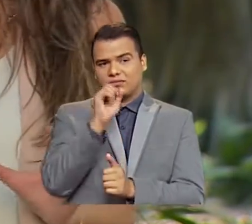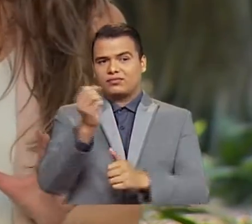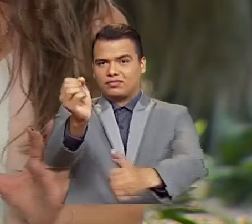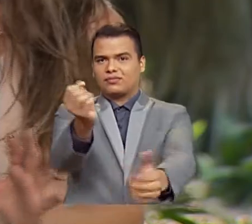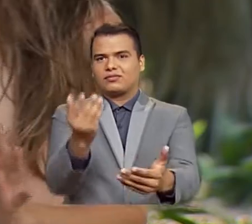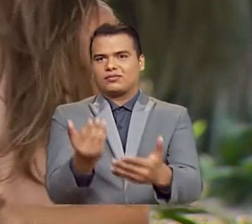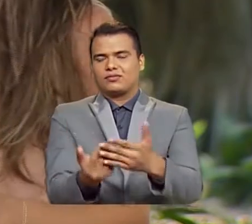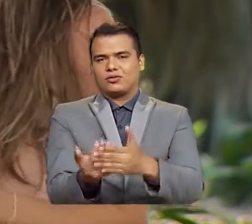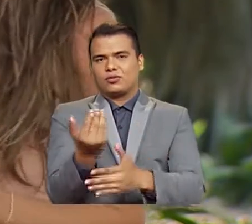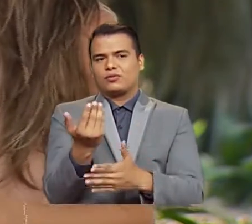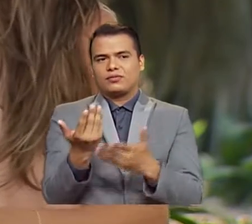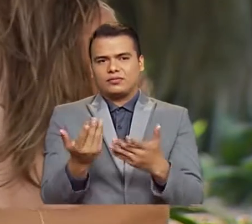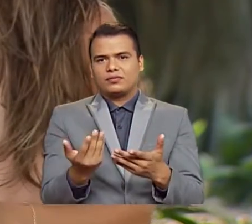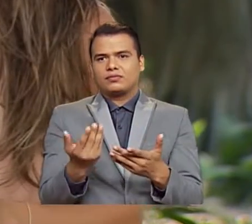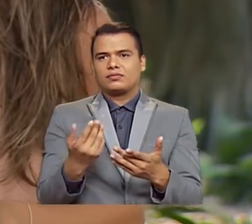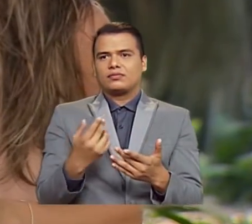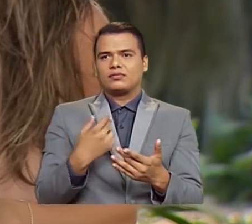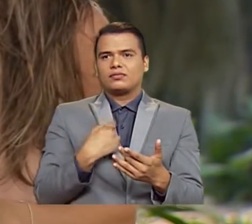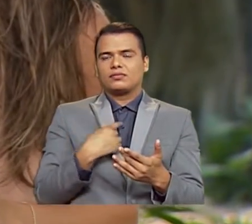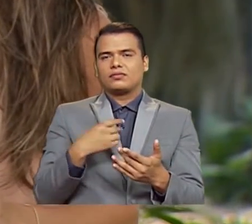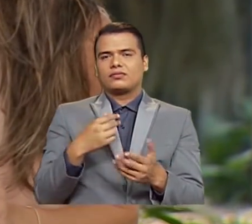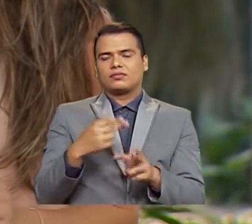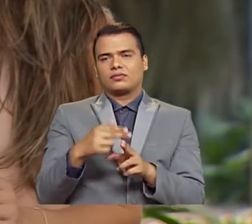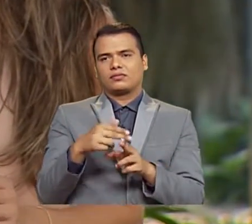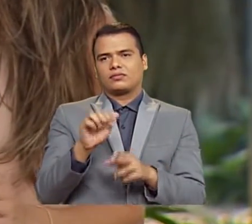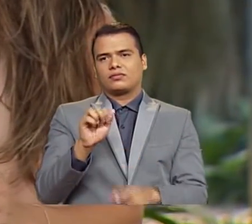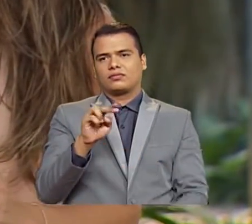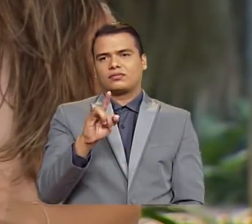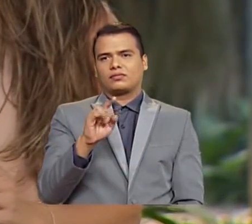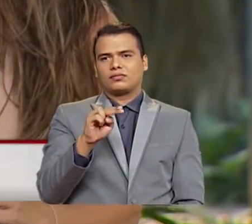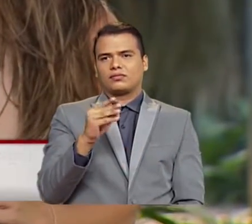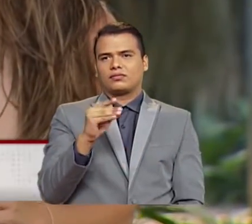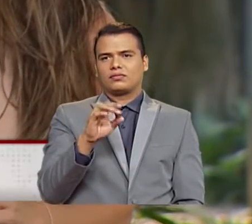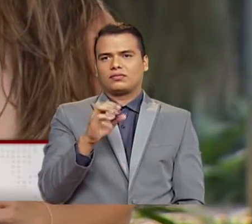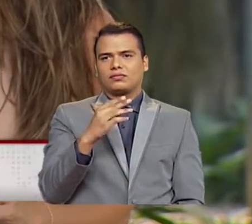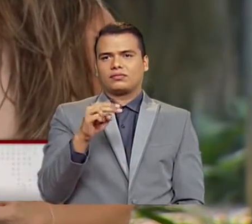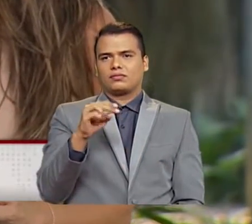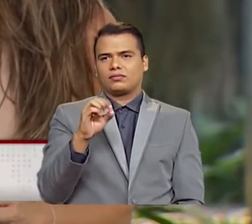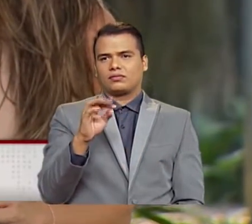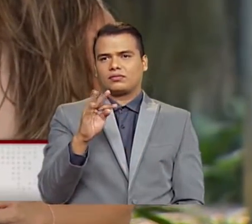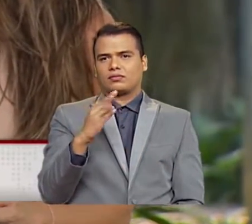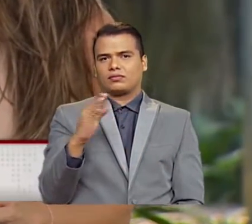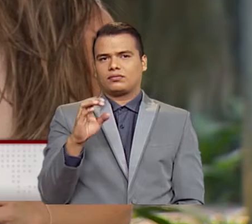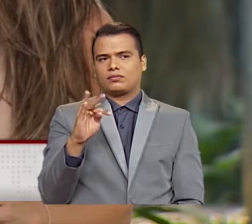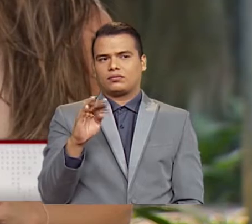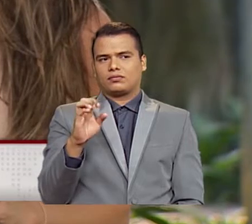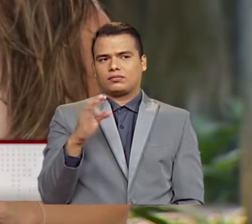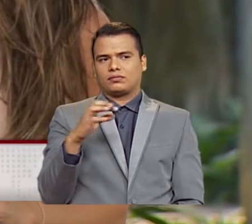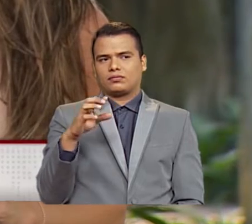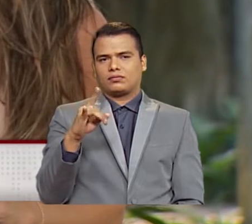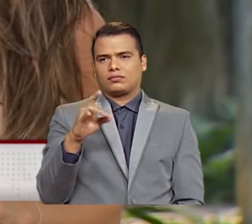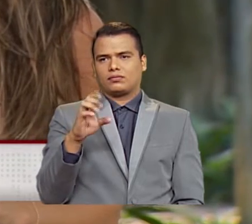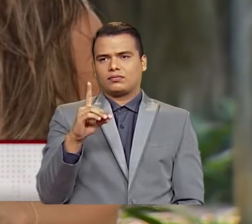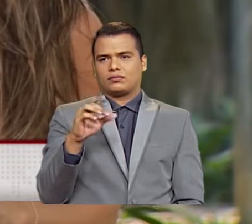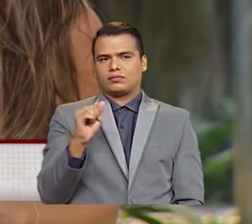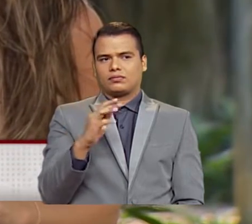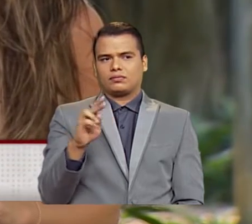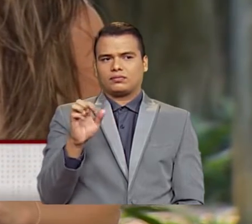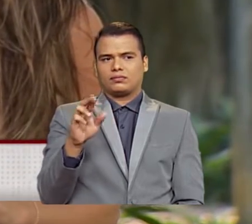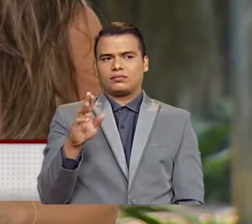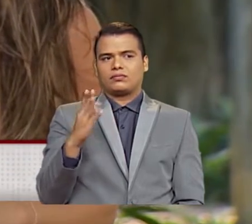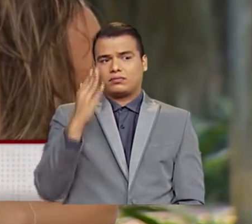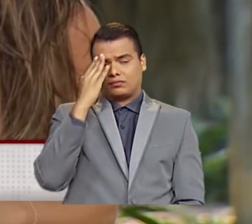Aunque no te pueda ver. Y definitivamente ese Juntas pero no Revueltas es porque André viene hace muchos